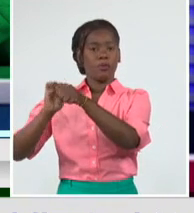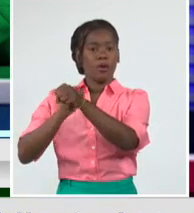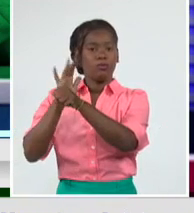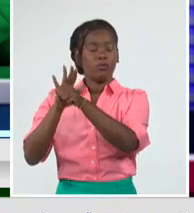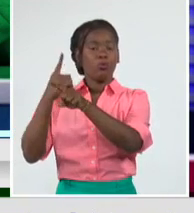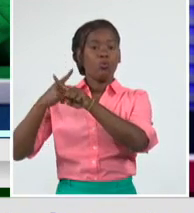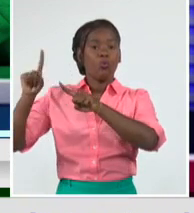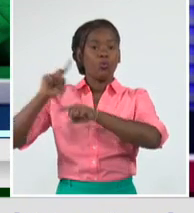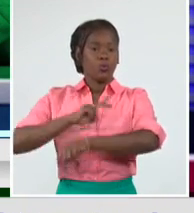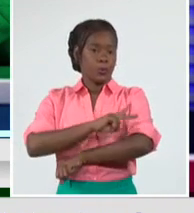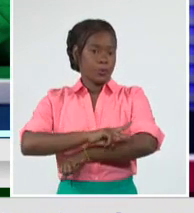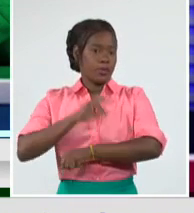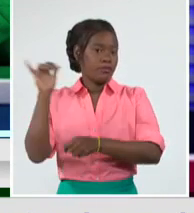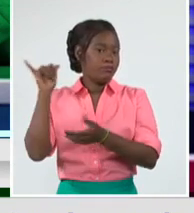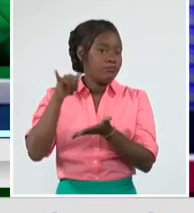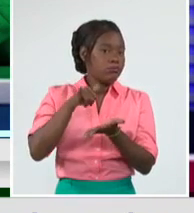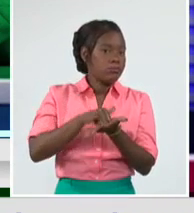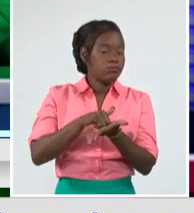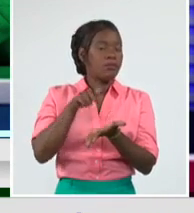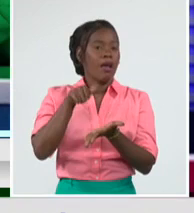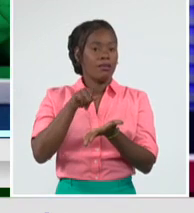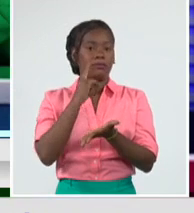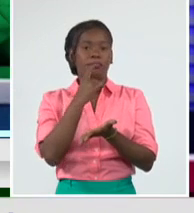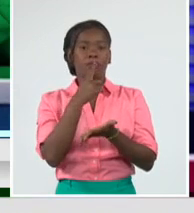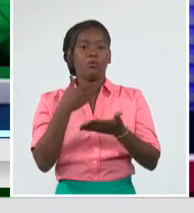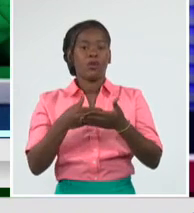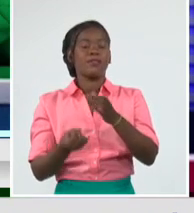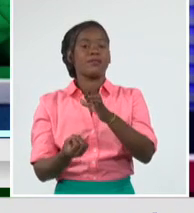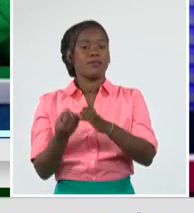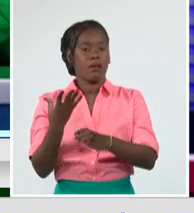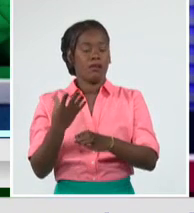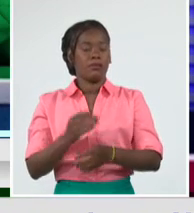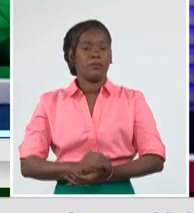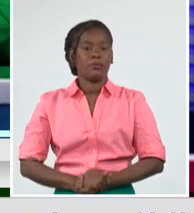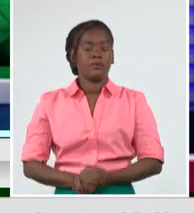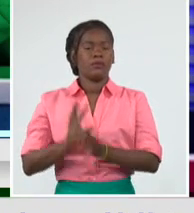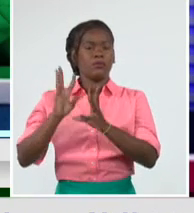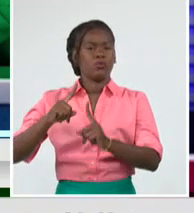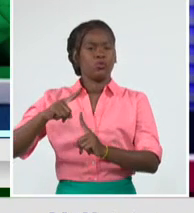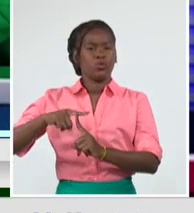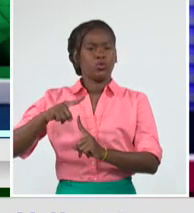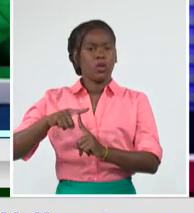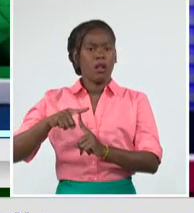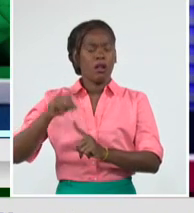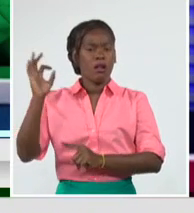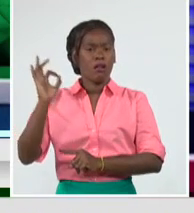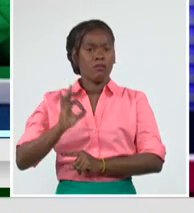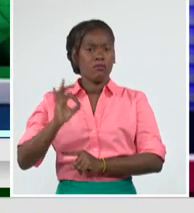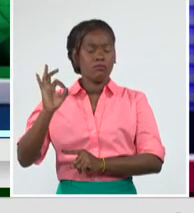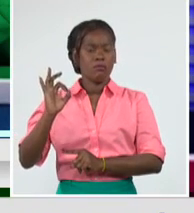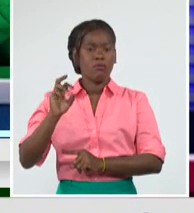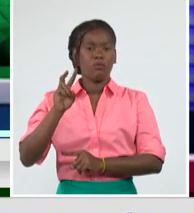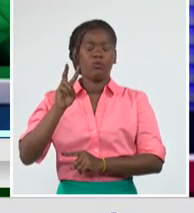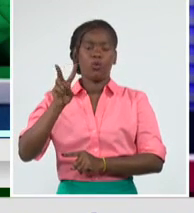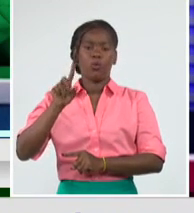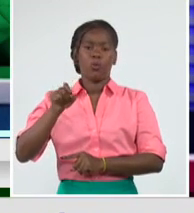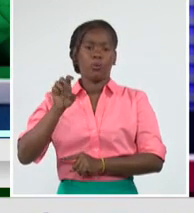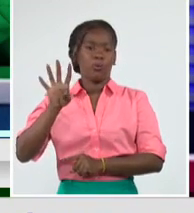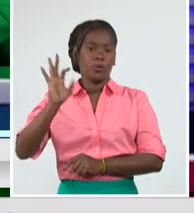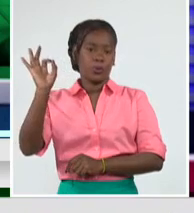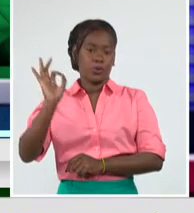importados a nuestro país, y en el acumulado el 2,4% de todos los diagnosticados en Cuba han